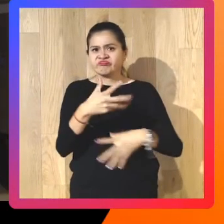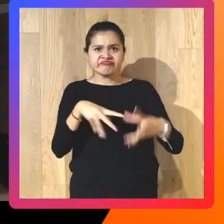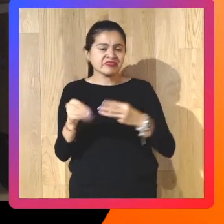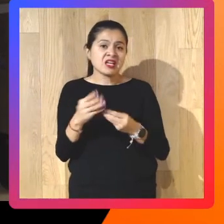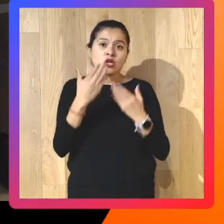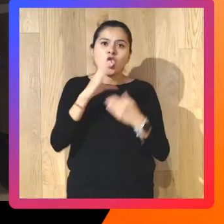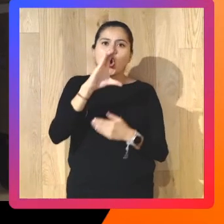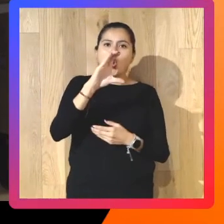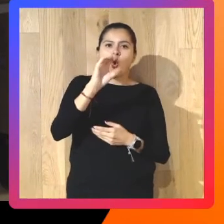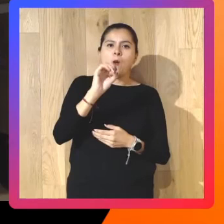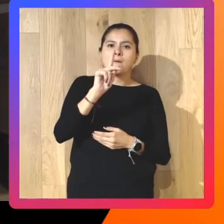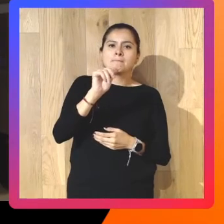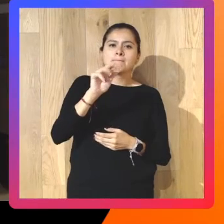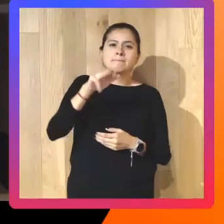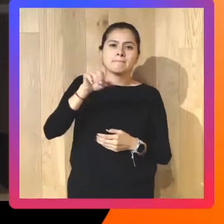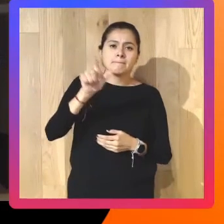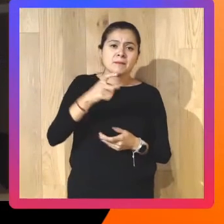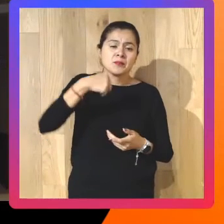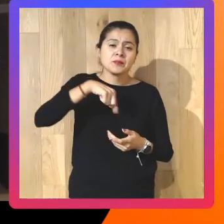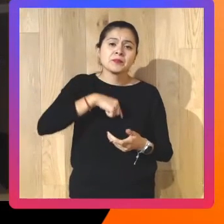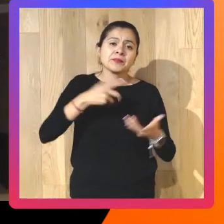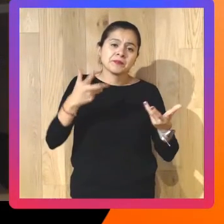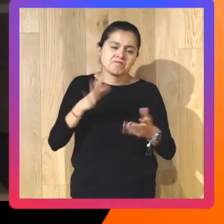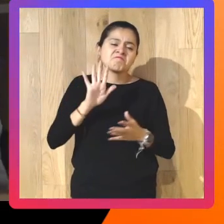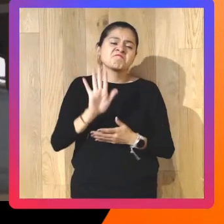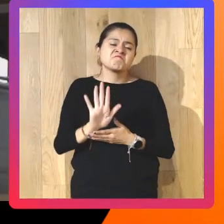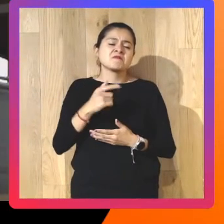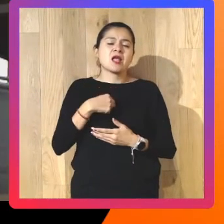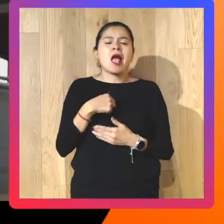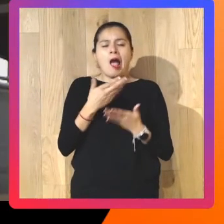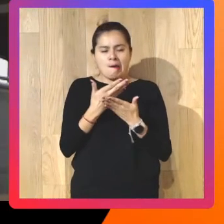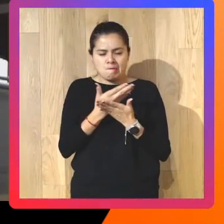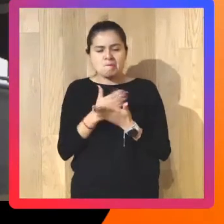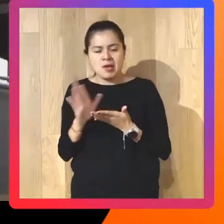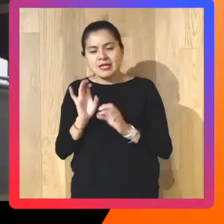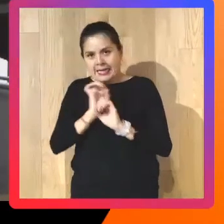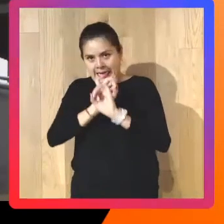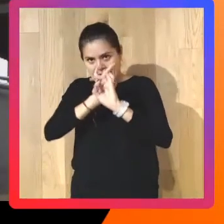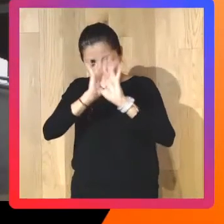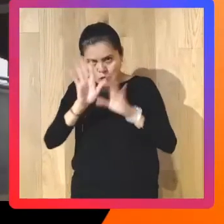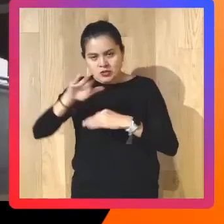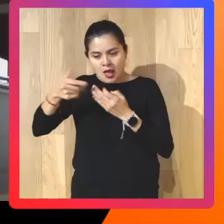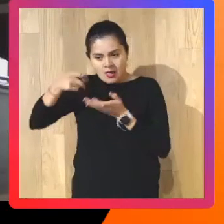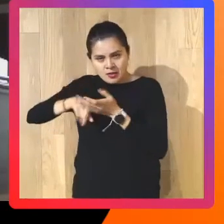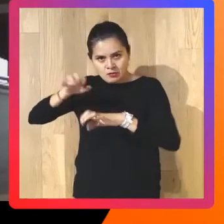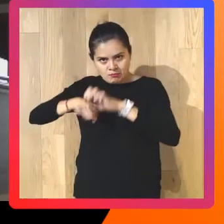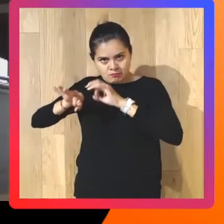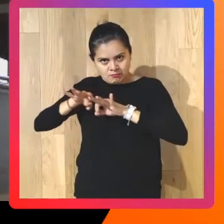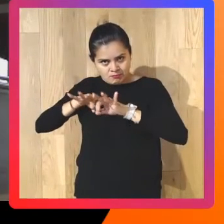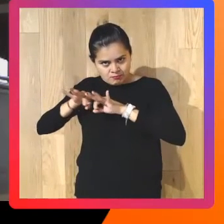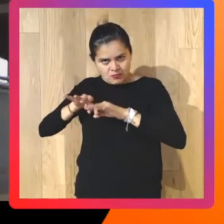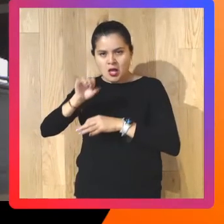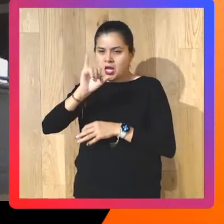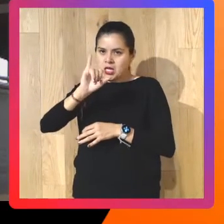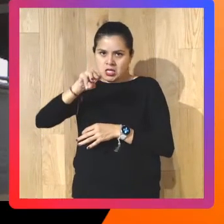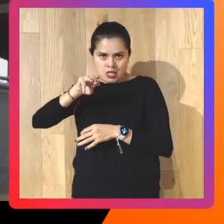desde Coparmex e invitamos a las empresas es, independientemente de, desde luego, tener a todos nuestros colaboradores en el Seguro Social